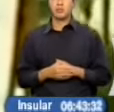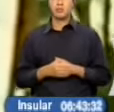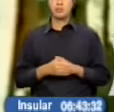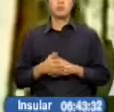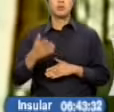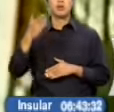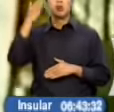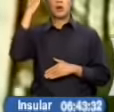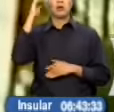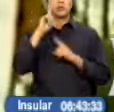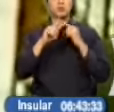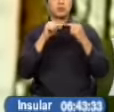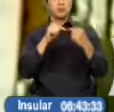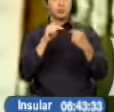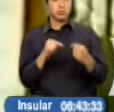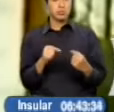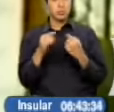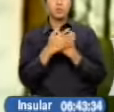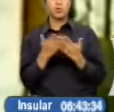compositores